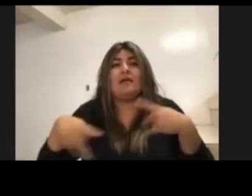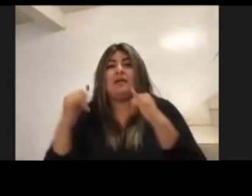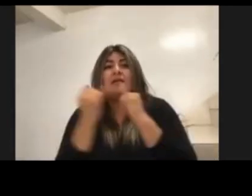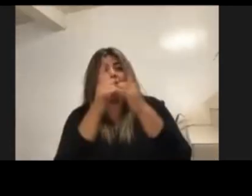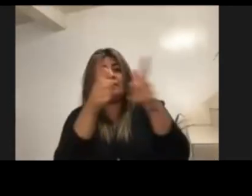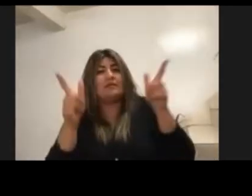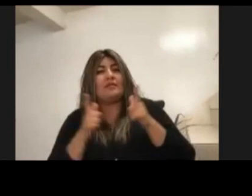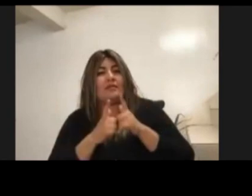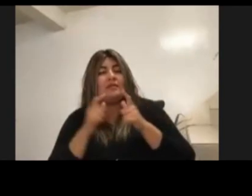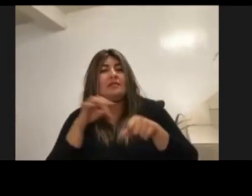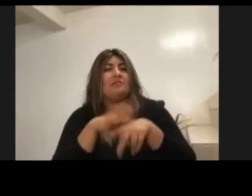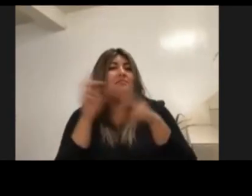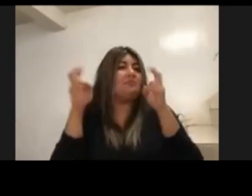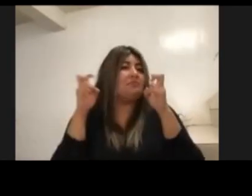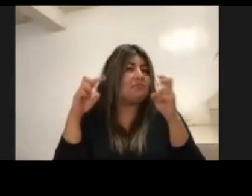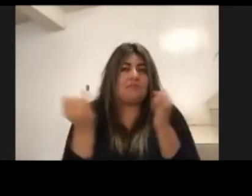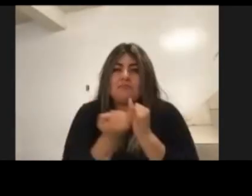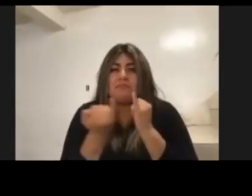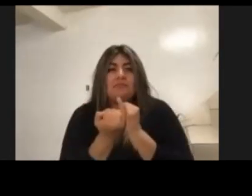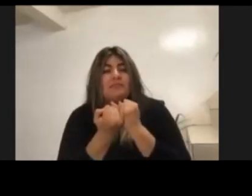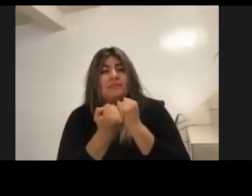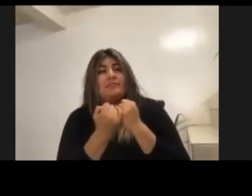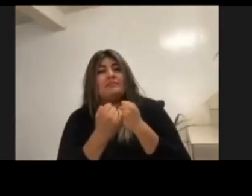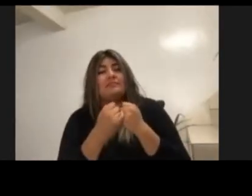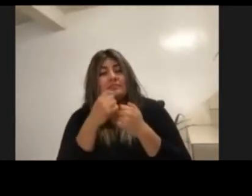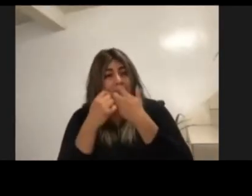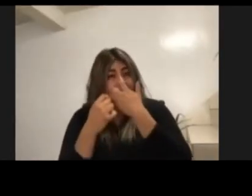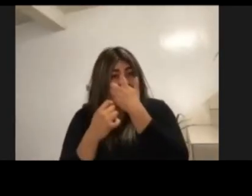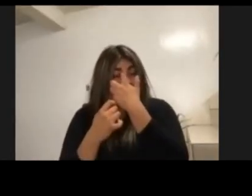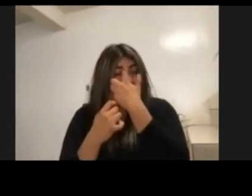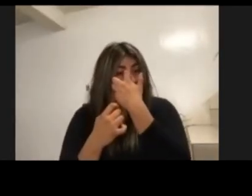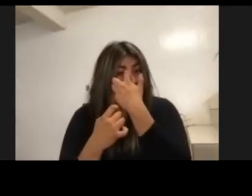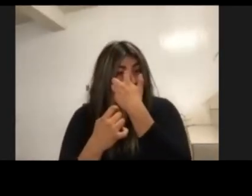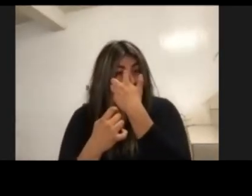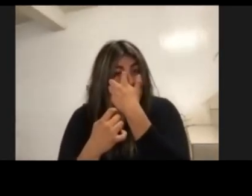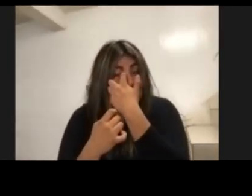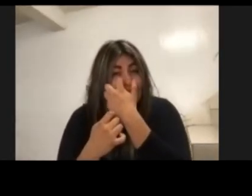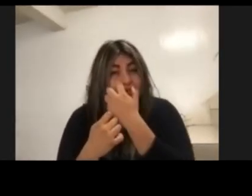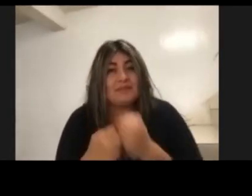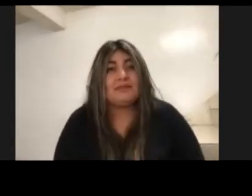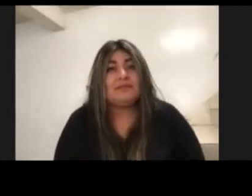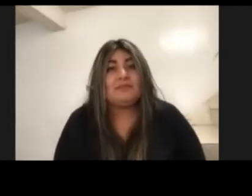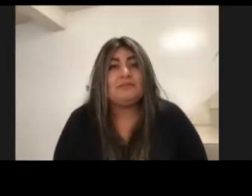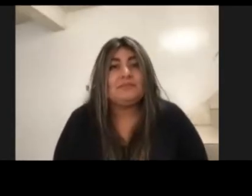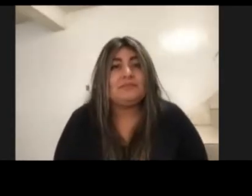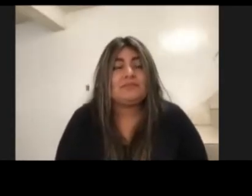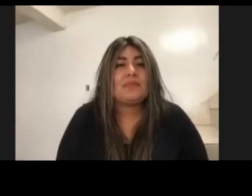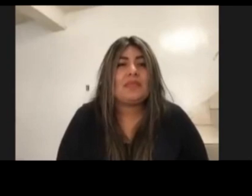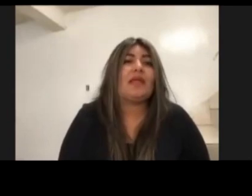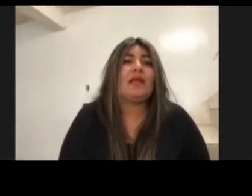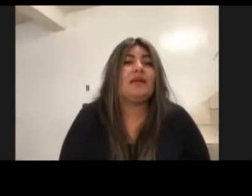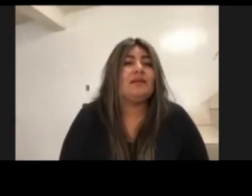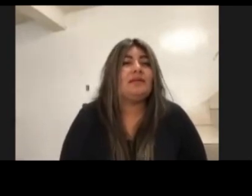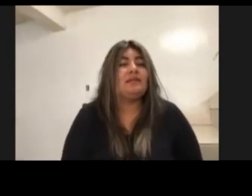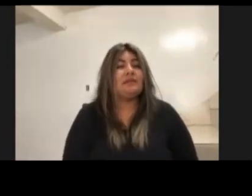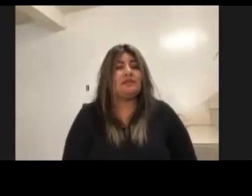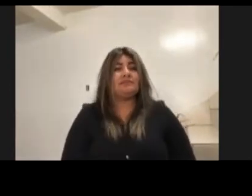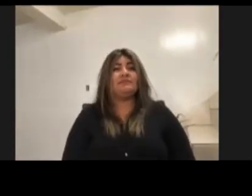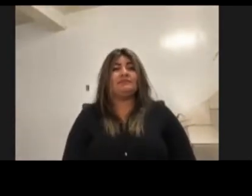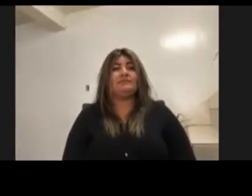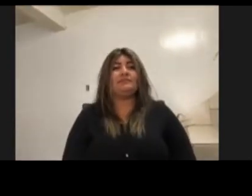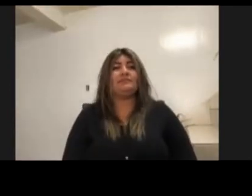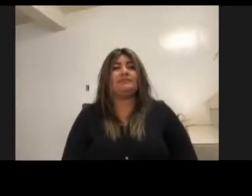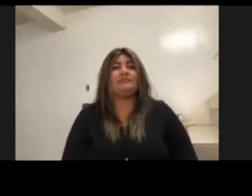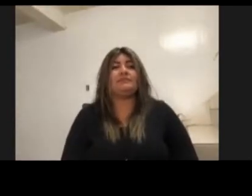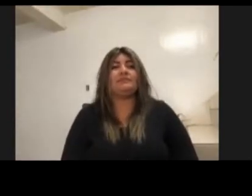misma asignatura. Los chicos que hicieron este tipo de investigación comparten la riqueza de su conocimiento, pero